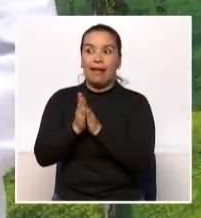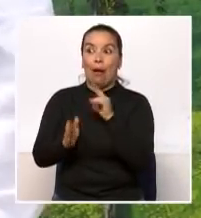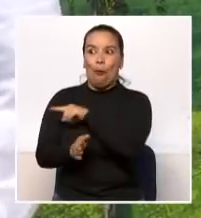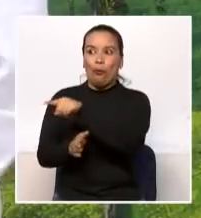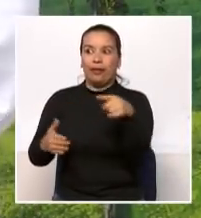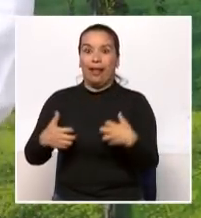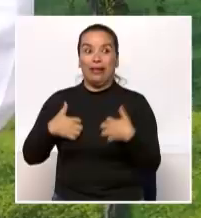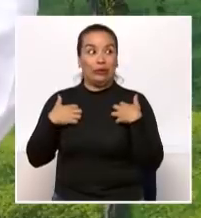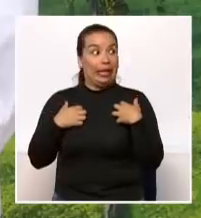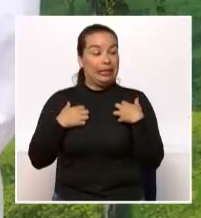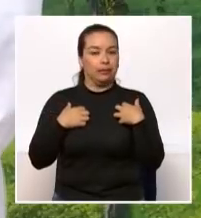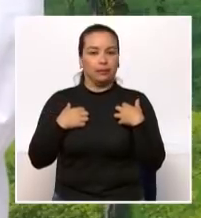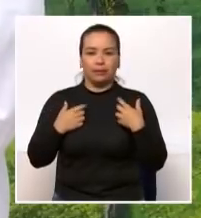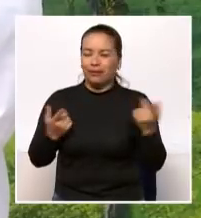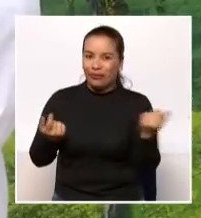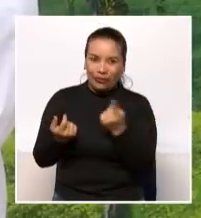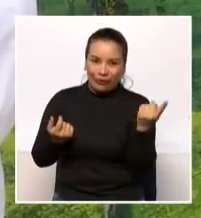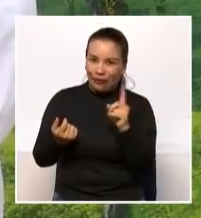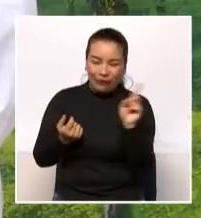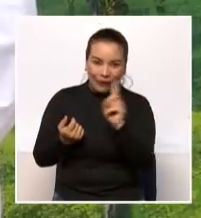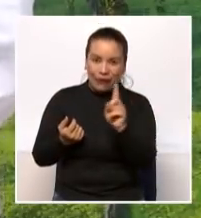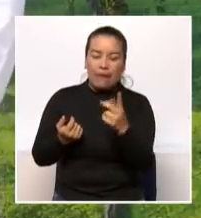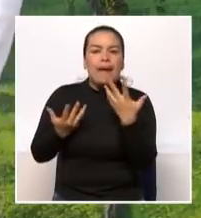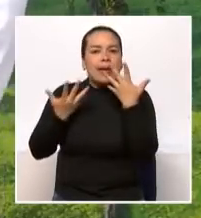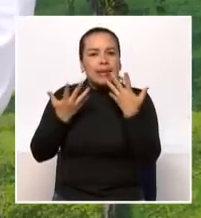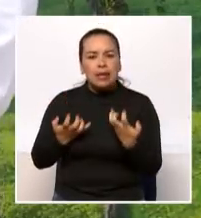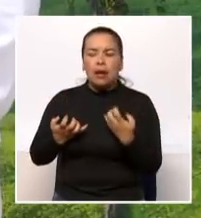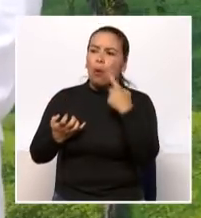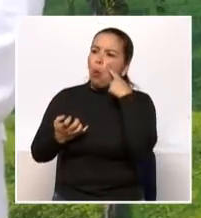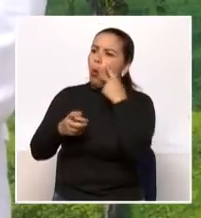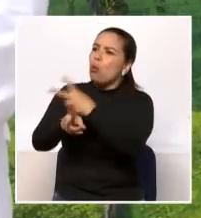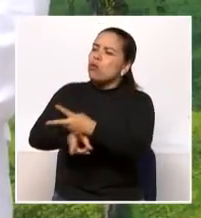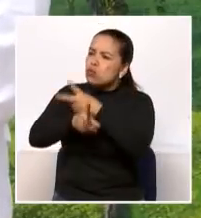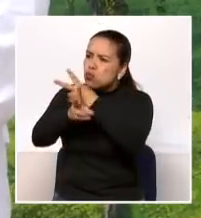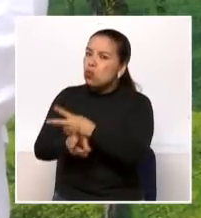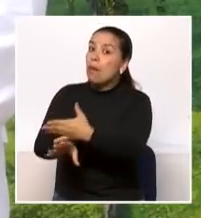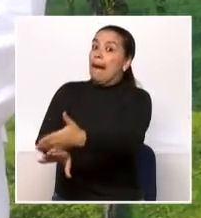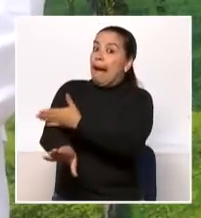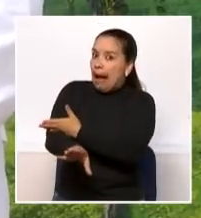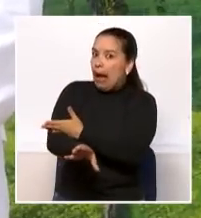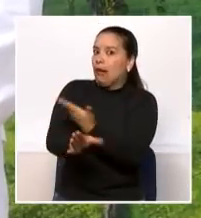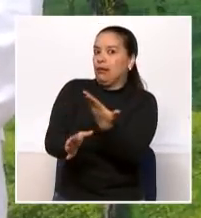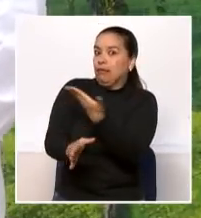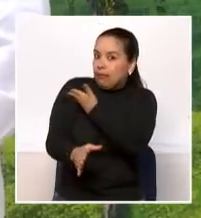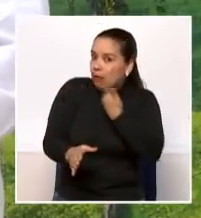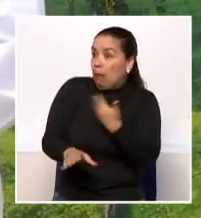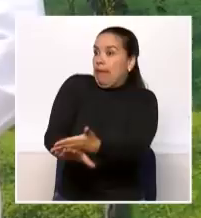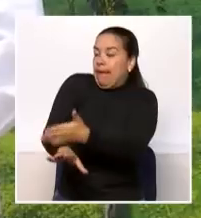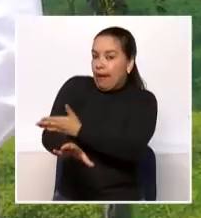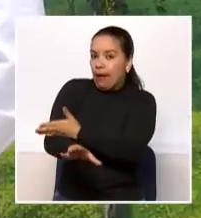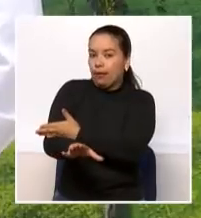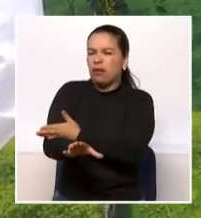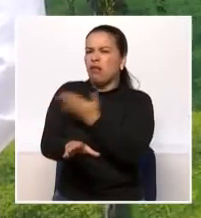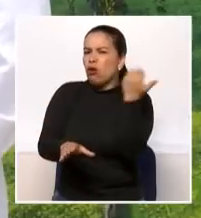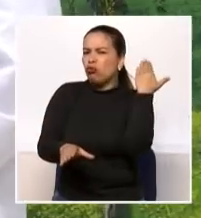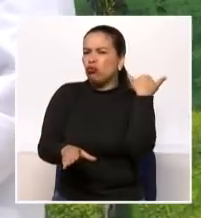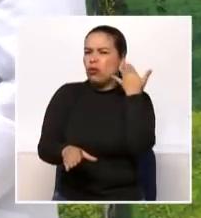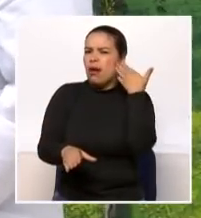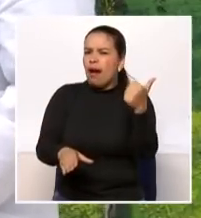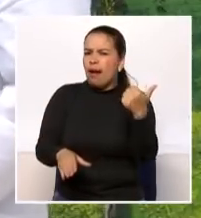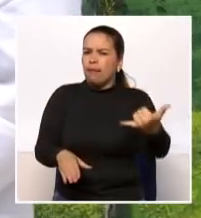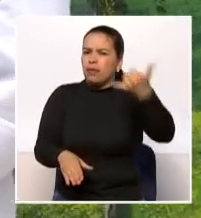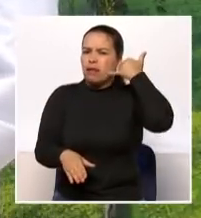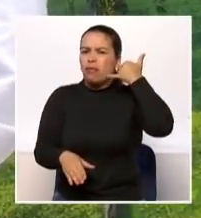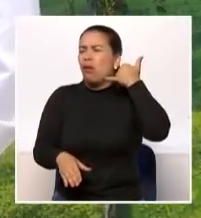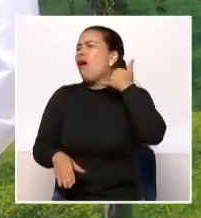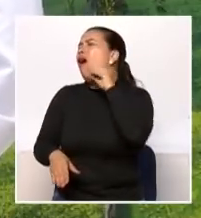No, es evitar el proceso de la complicación. En algún programa una señora llamó y me dijo, doctor, es que la salud es muy